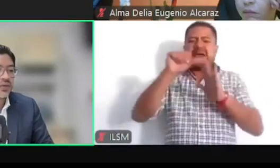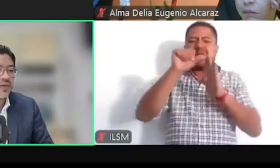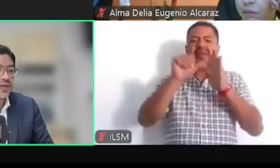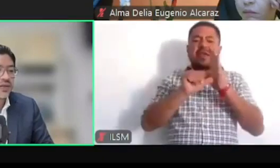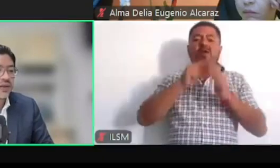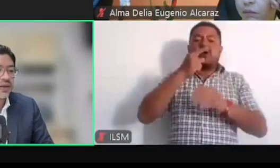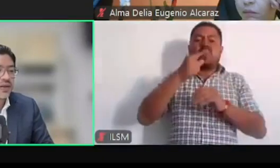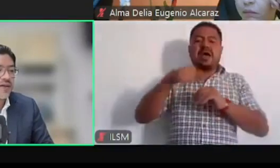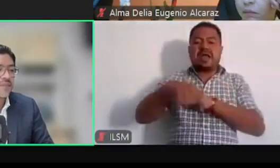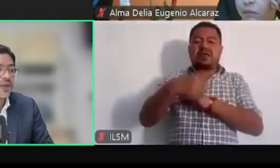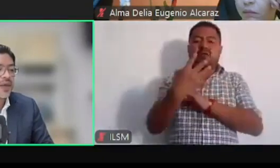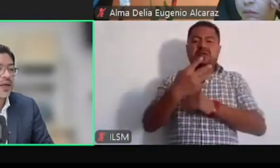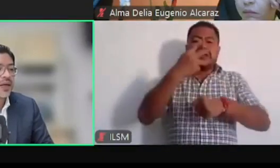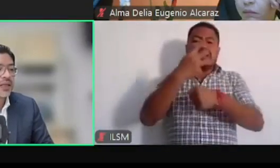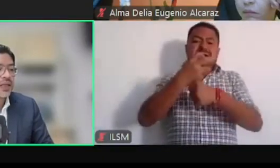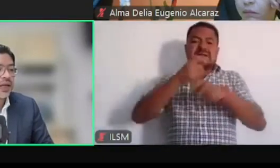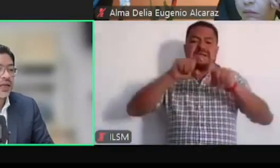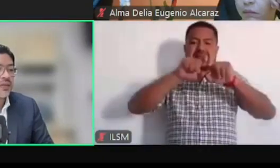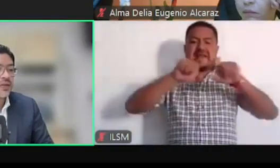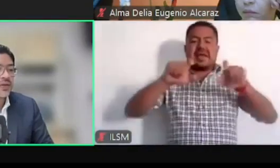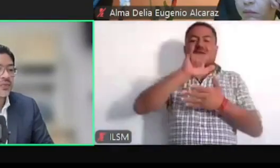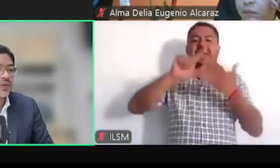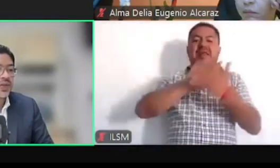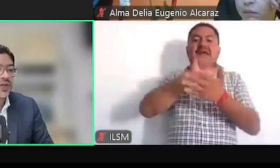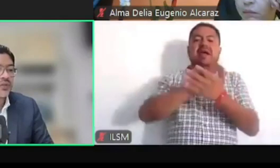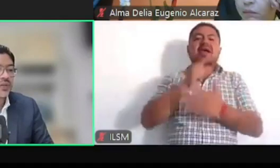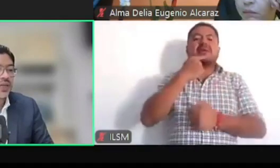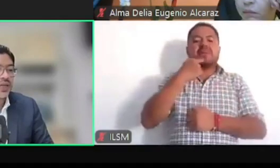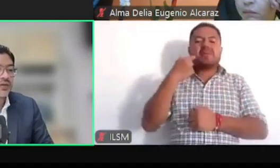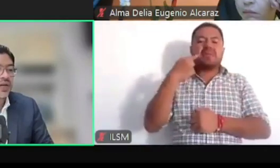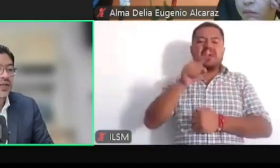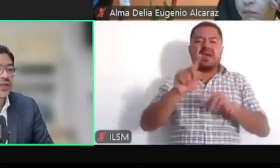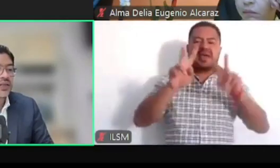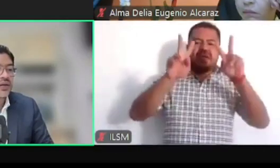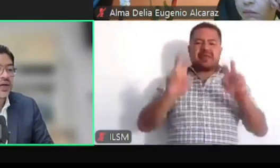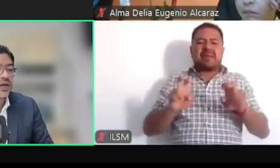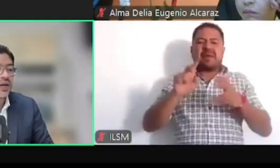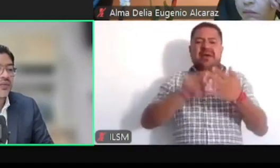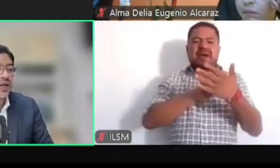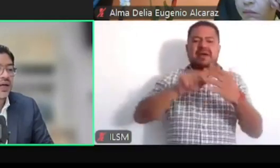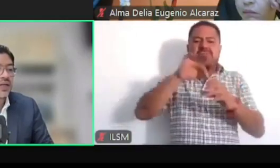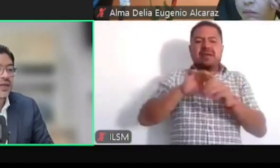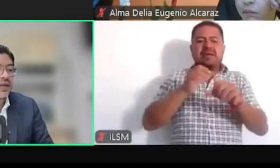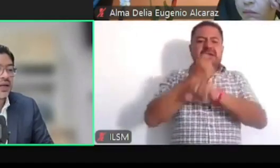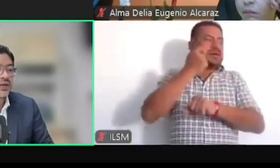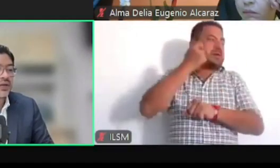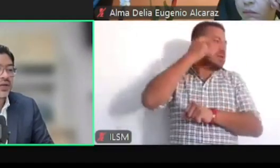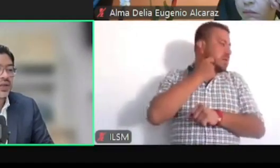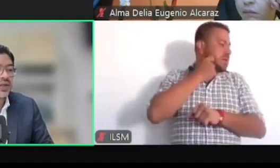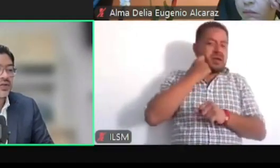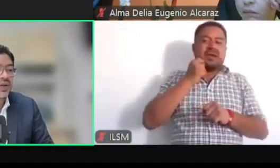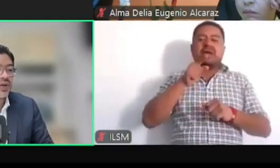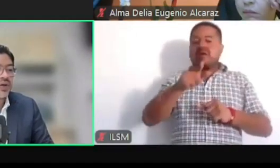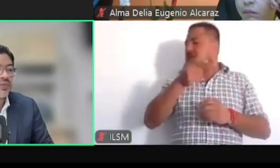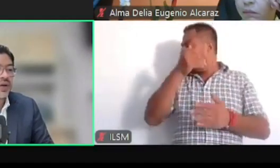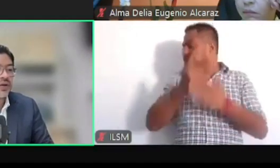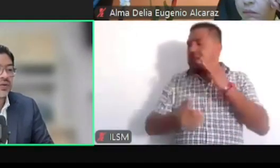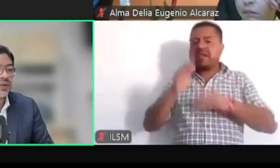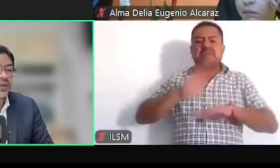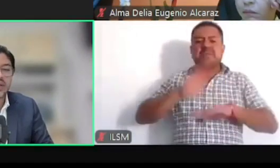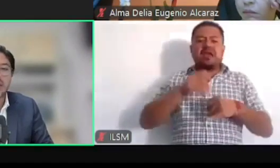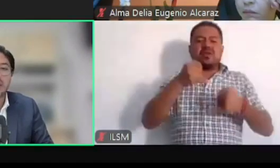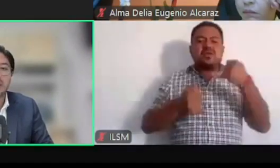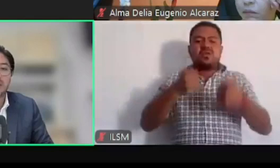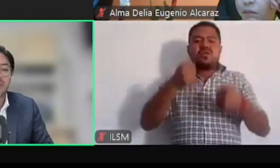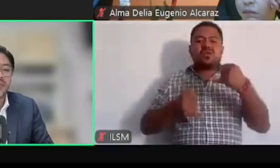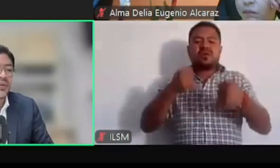14 fracción tercera de la ley de medios de impugnación en materia electoral del Estado de Guerrero alc sea el actor de interés jurídico para